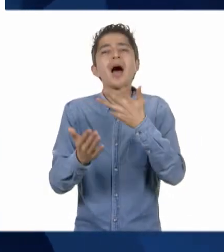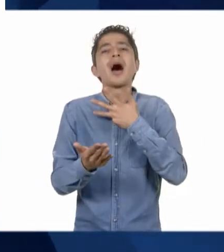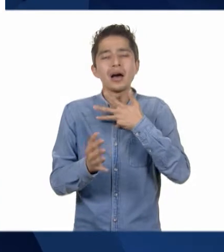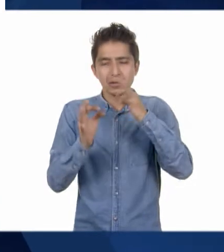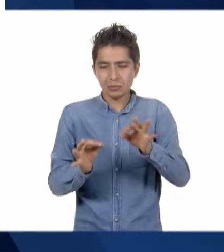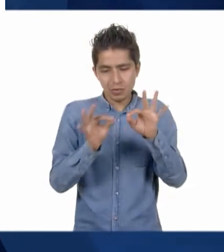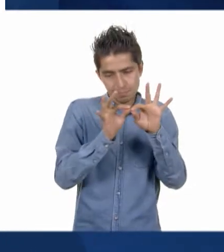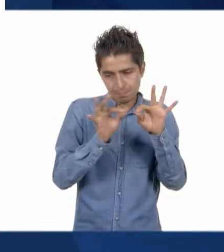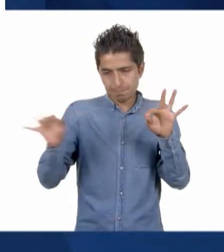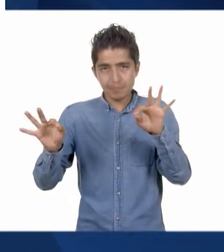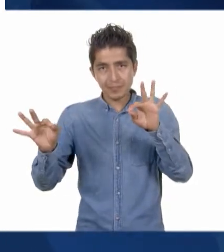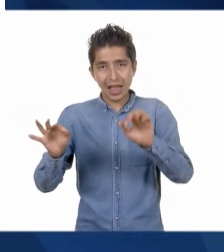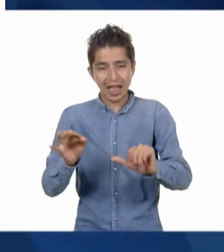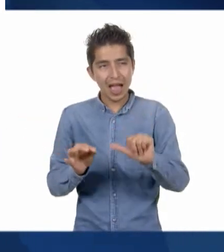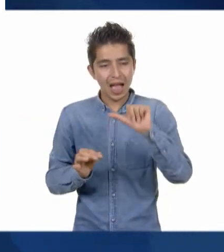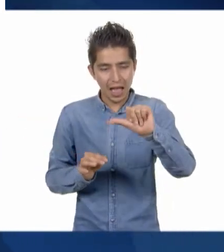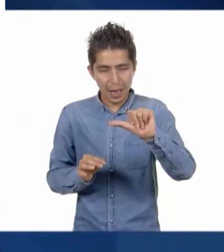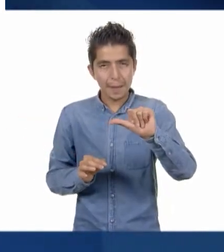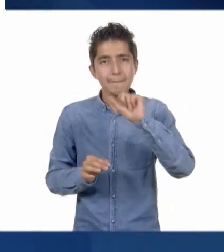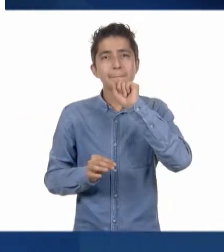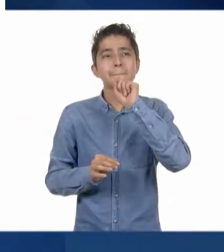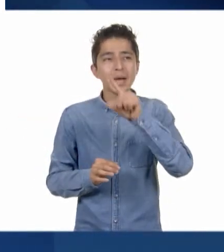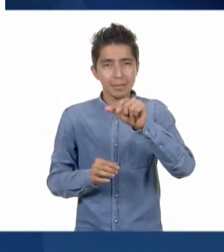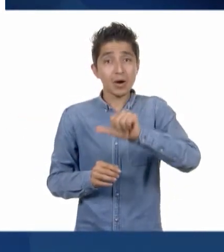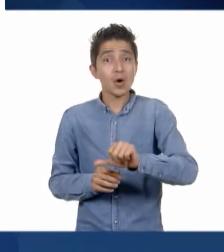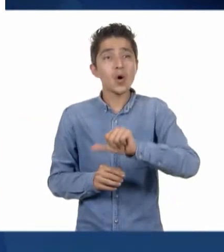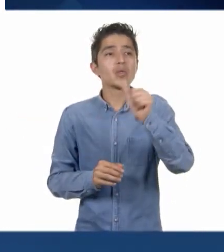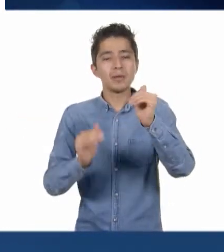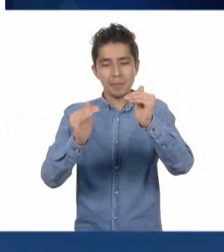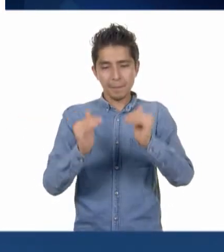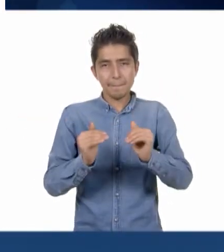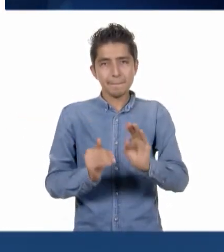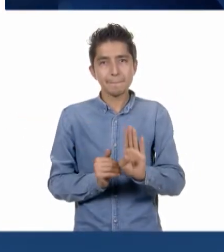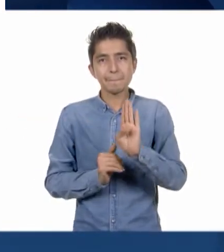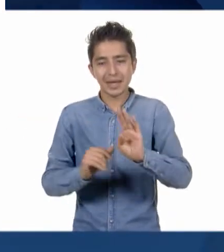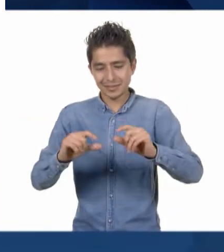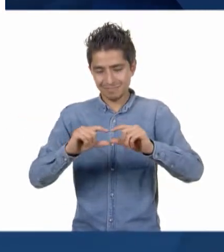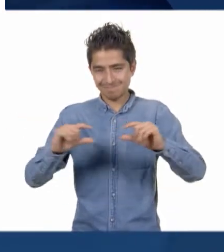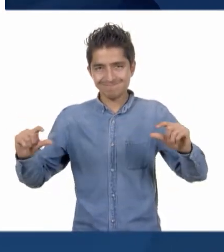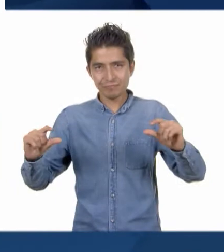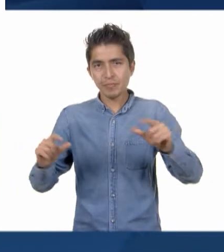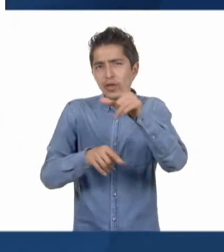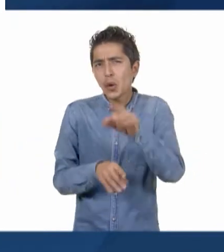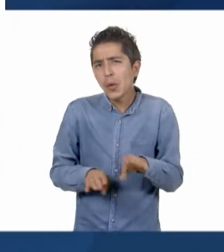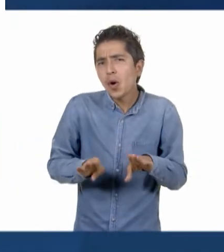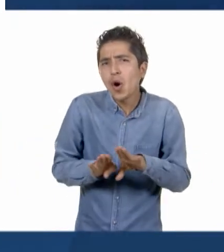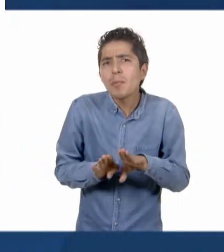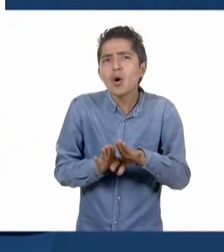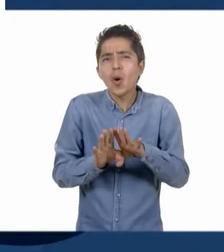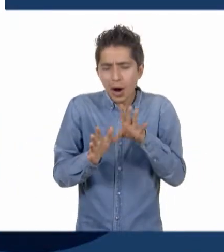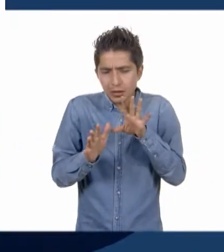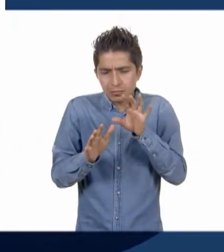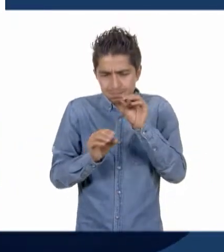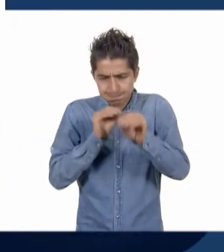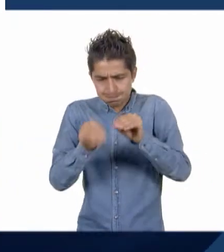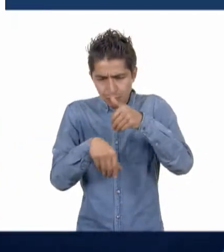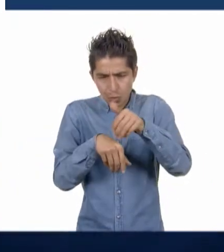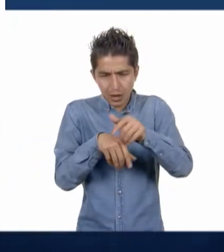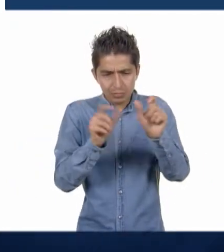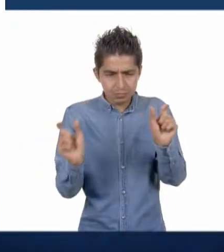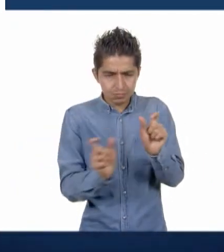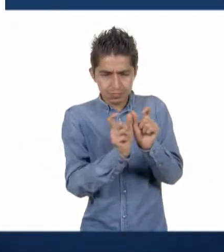del inciso A y otra para localizar el inciso B. ¿Cómo los colocarías estos números en